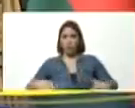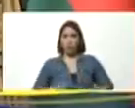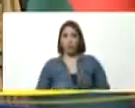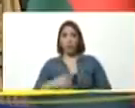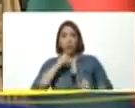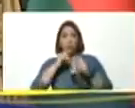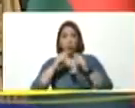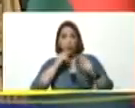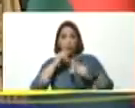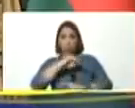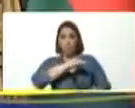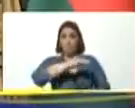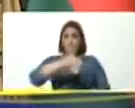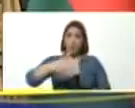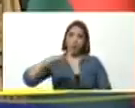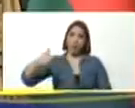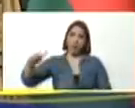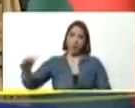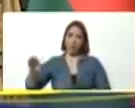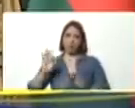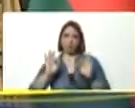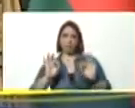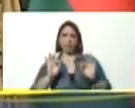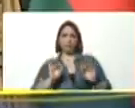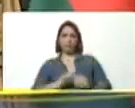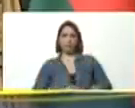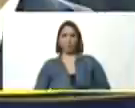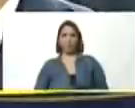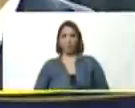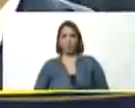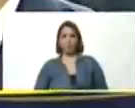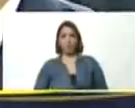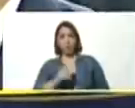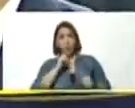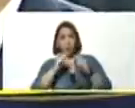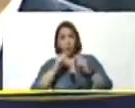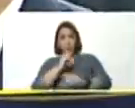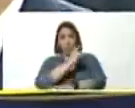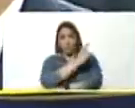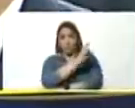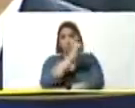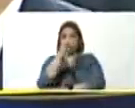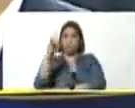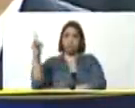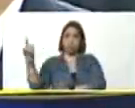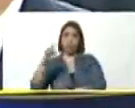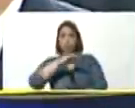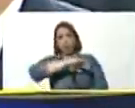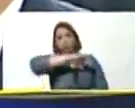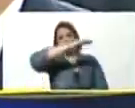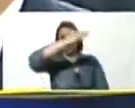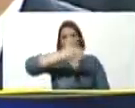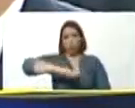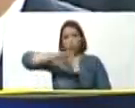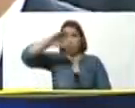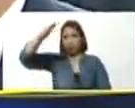Turismo de playa espectacular, un turismo de selva, de montaña,